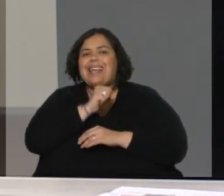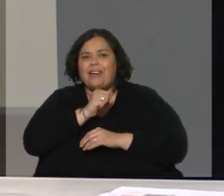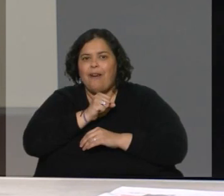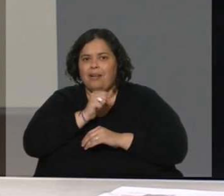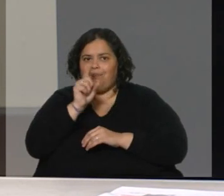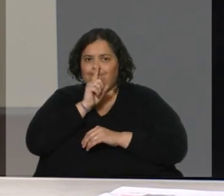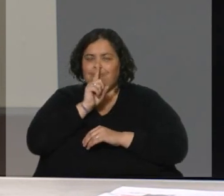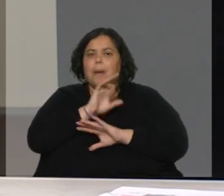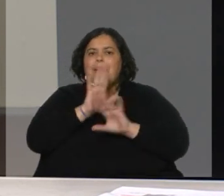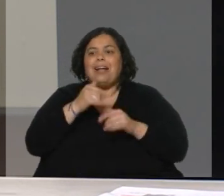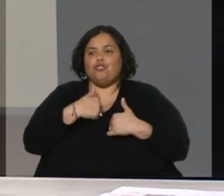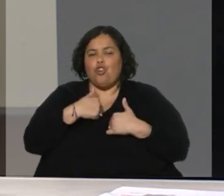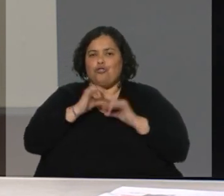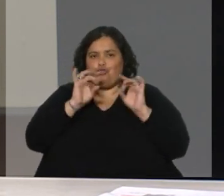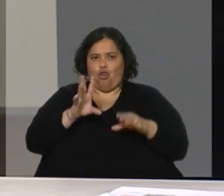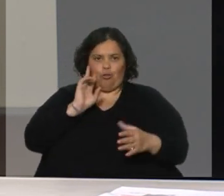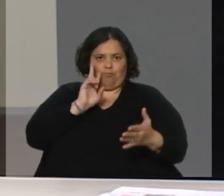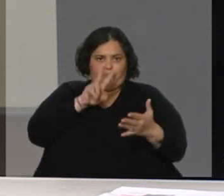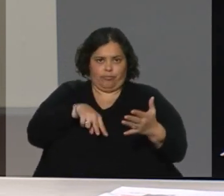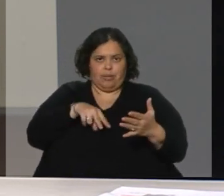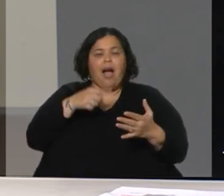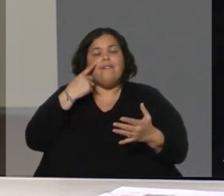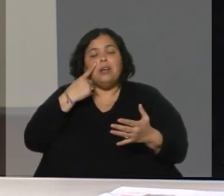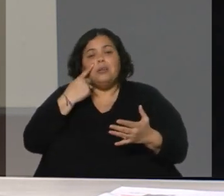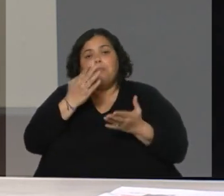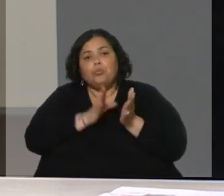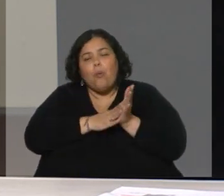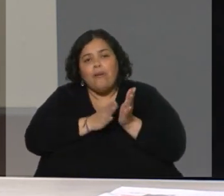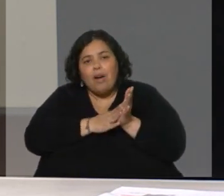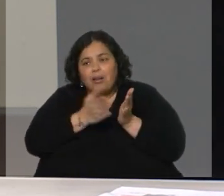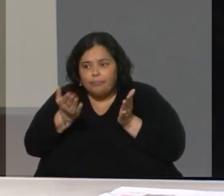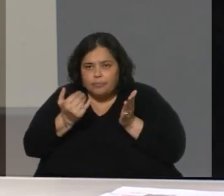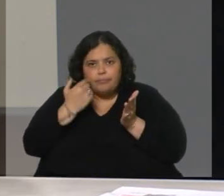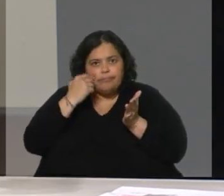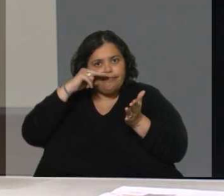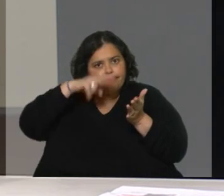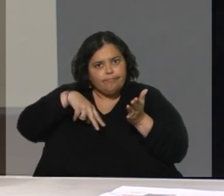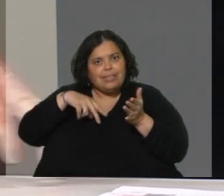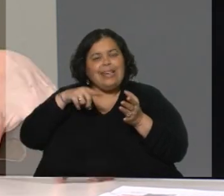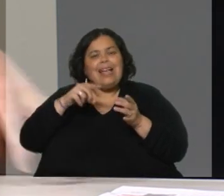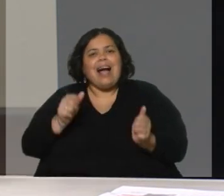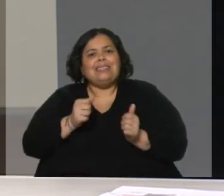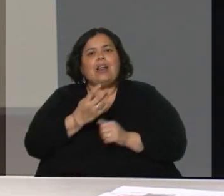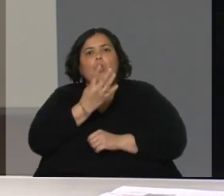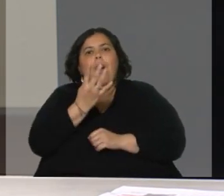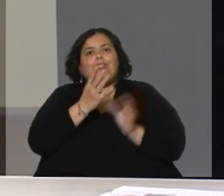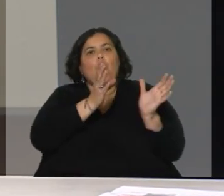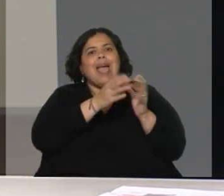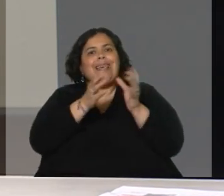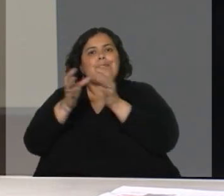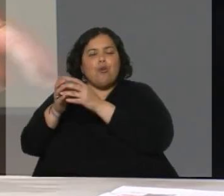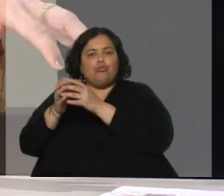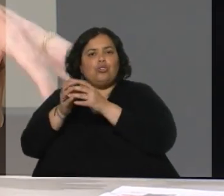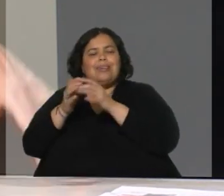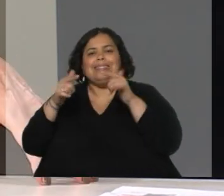para acceder yo primero de la prueba que íbamos recibiendo y formar cuatro equipos que no tuvieran conexión entre ellos